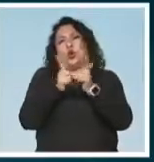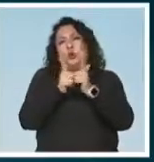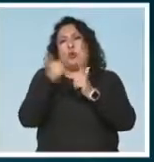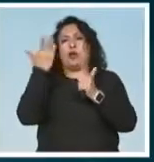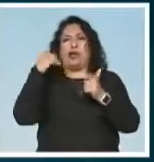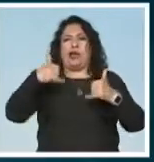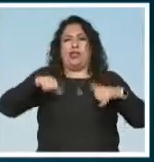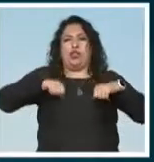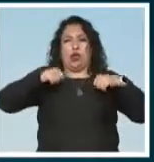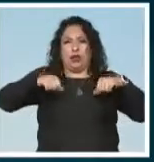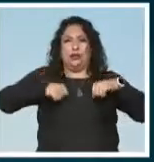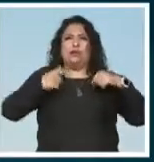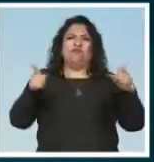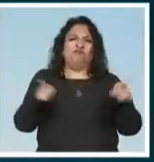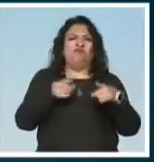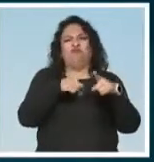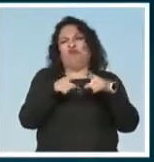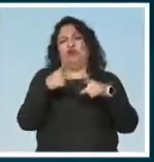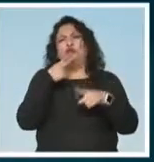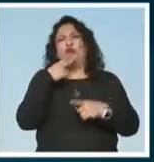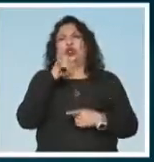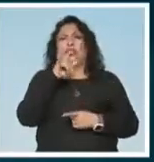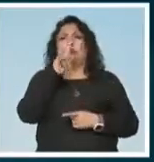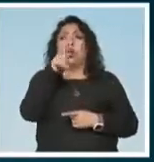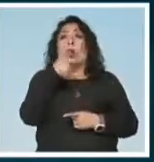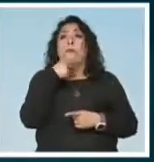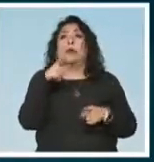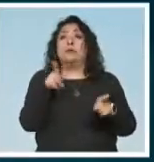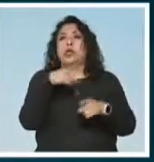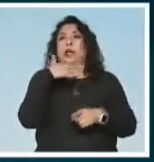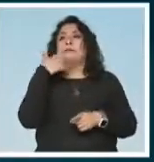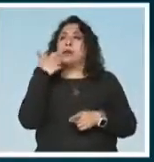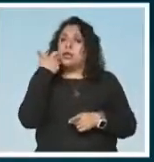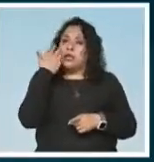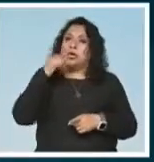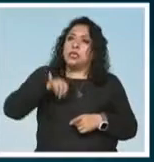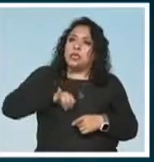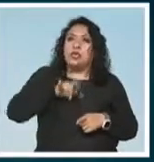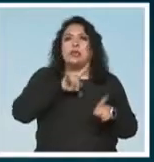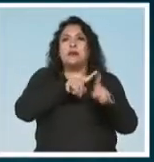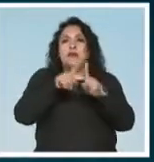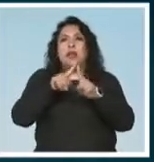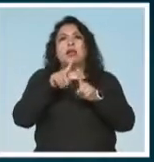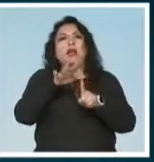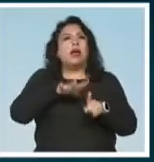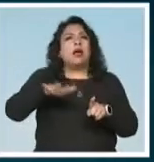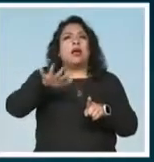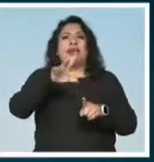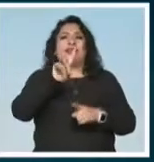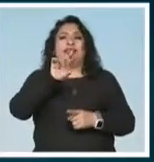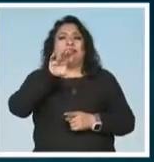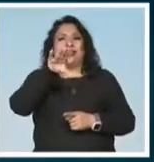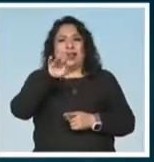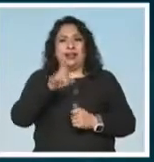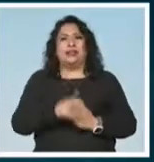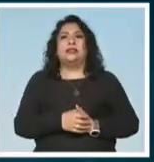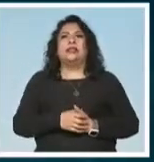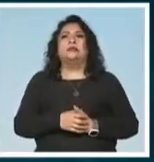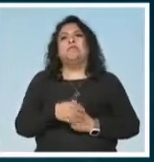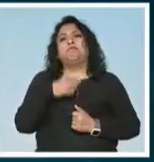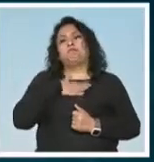su adolescencia y tocando muchos instrumentos, el músico alemán se interesó en explorar diversas atmósferas del dance. I